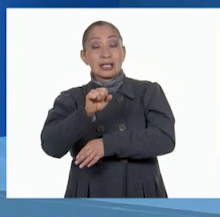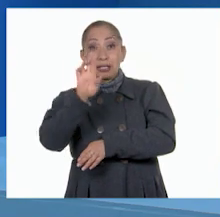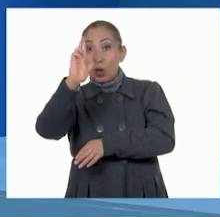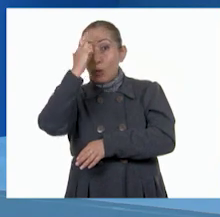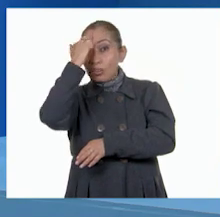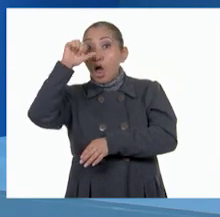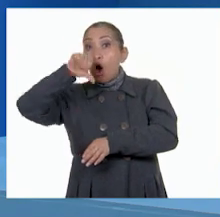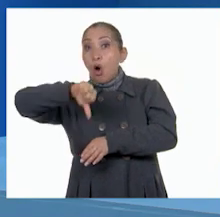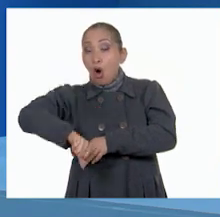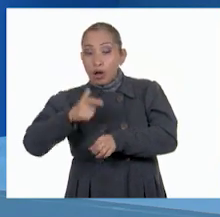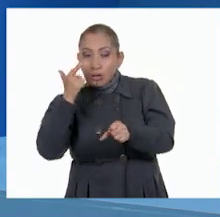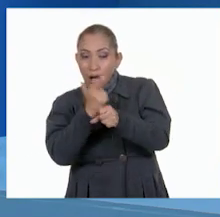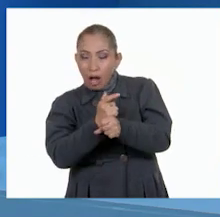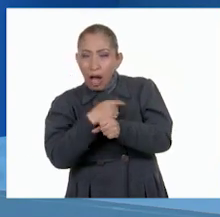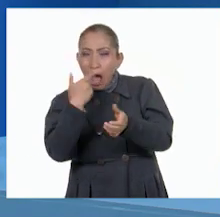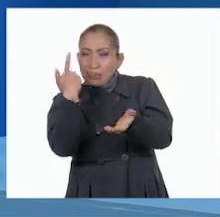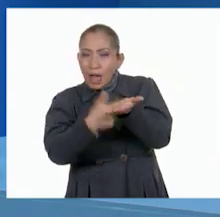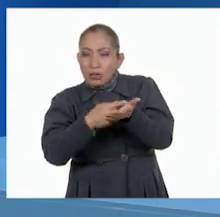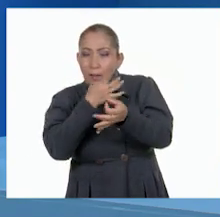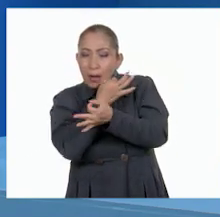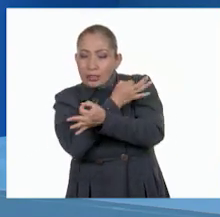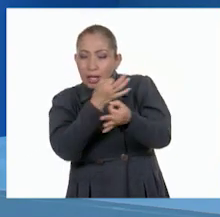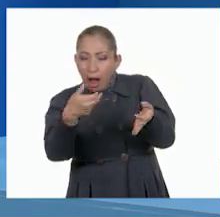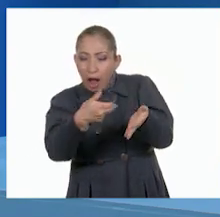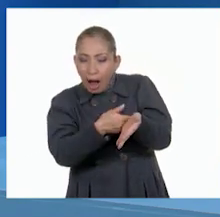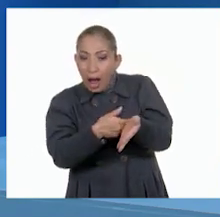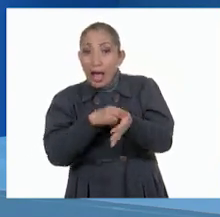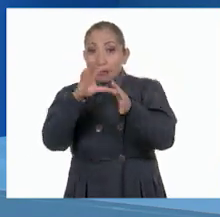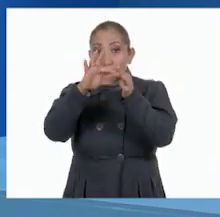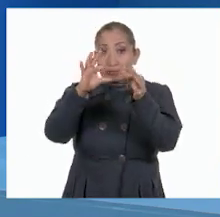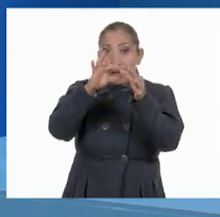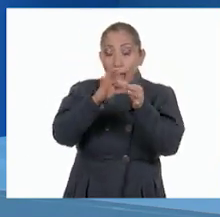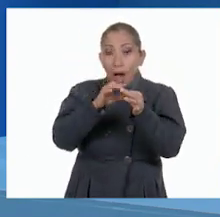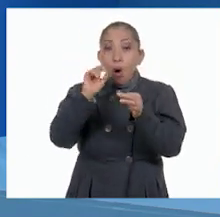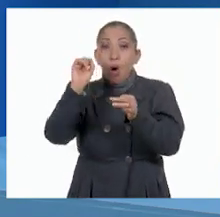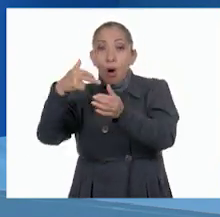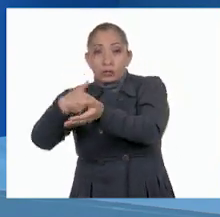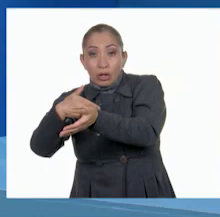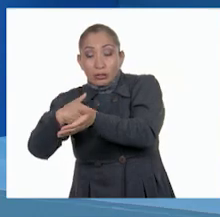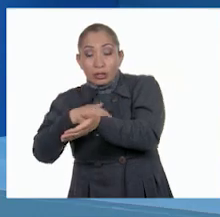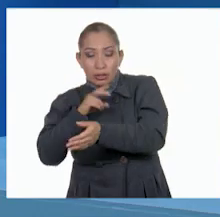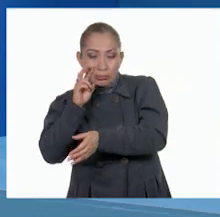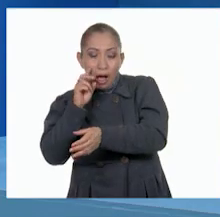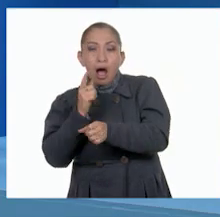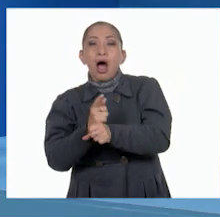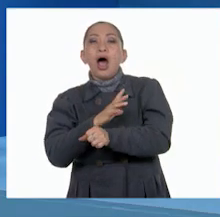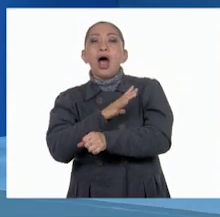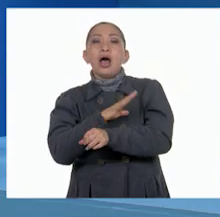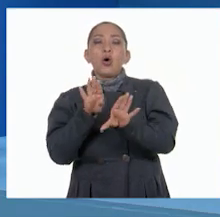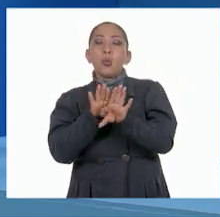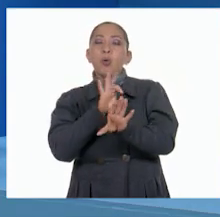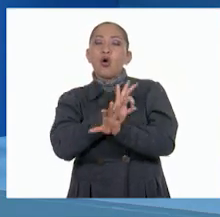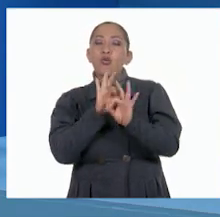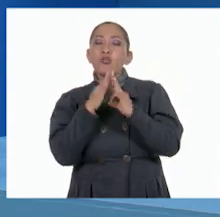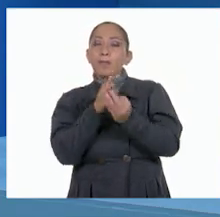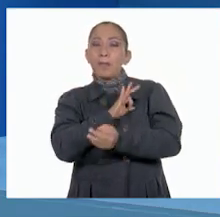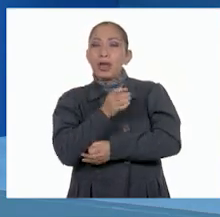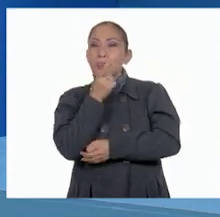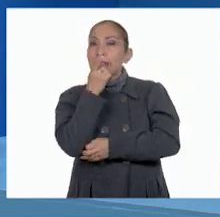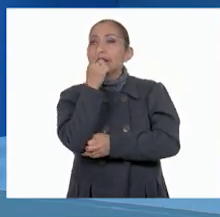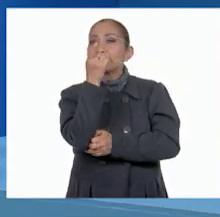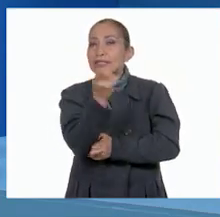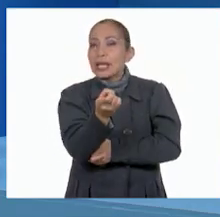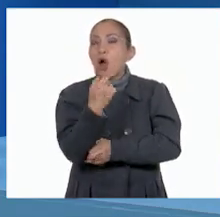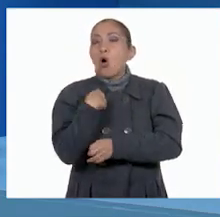recuerden, identificamos los mensajes implícitos y explícitos de los refranes y nos dimos cuenta de qué manera podemos expresarnos